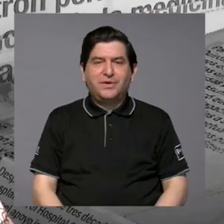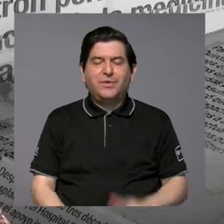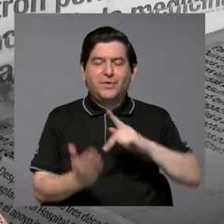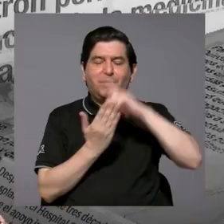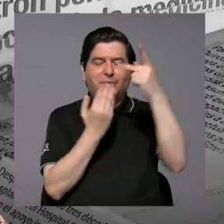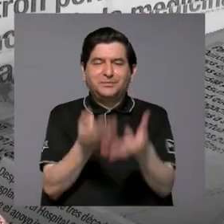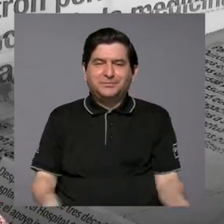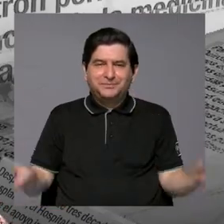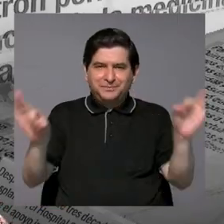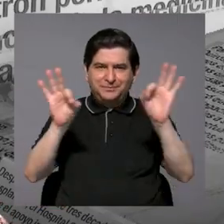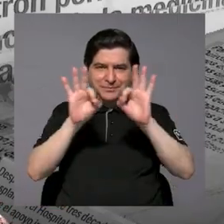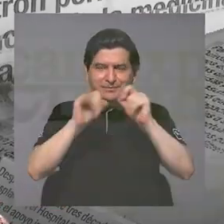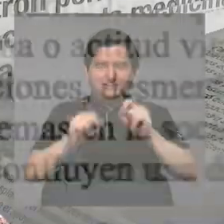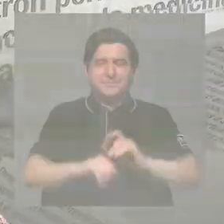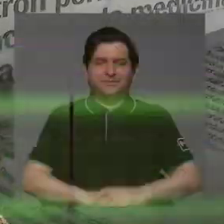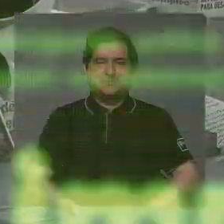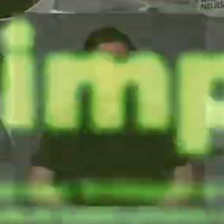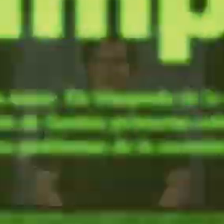que